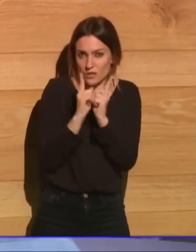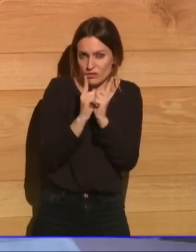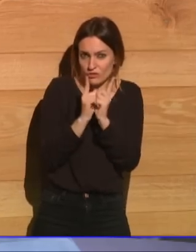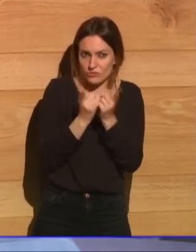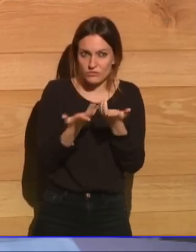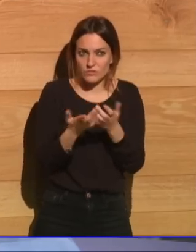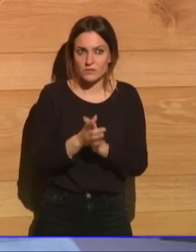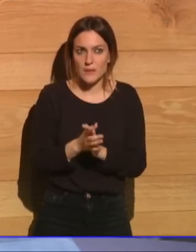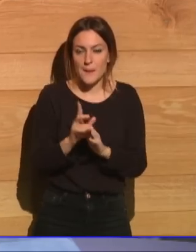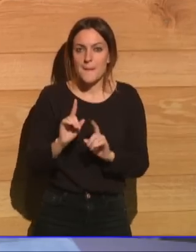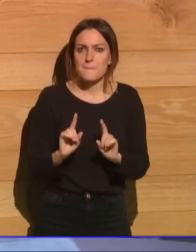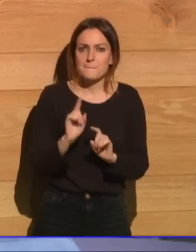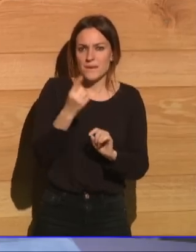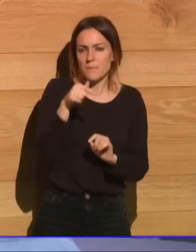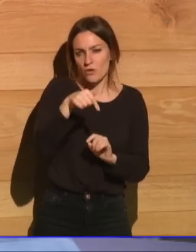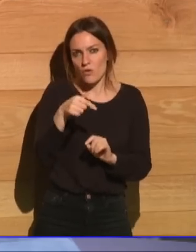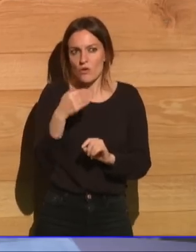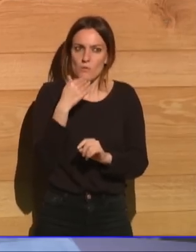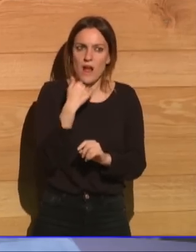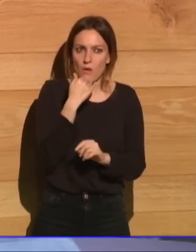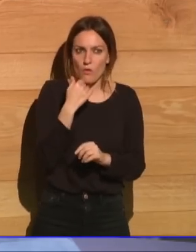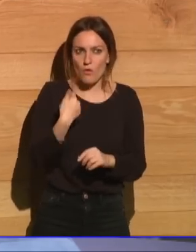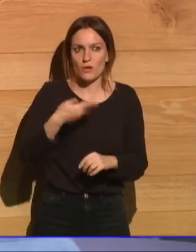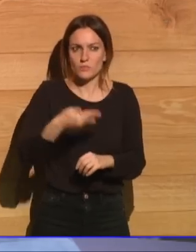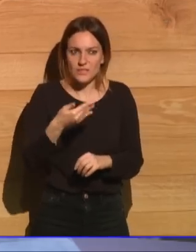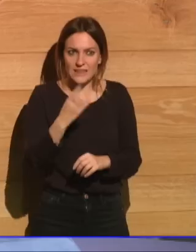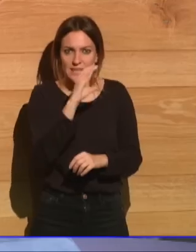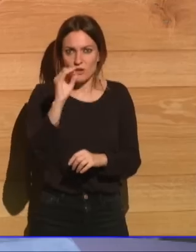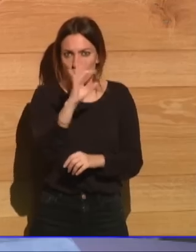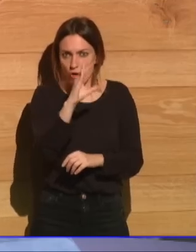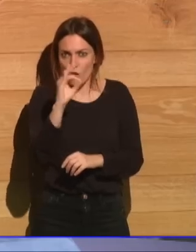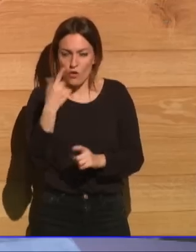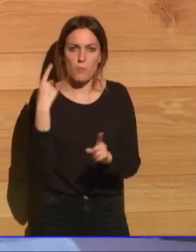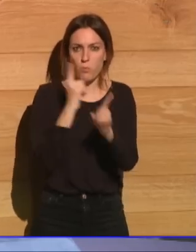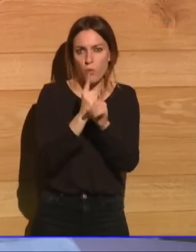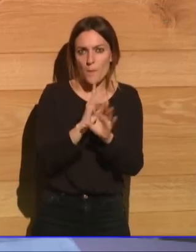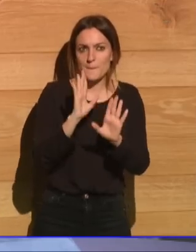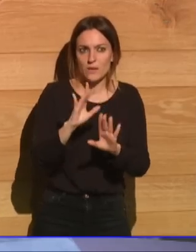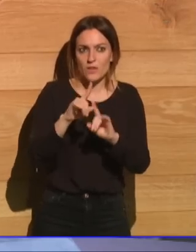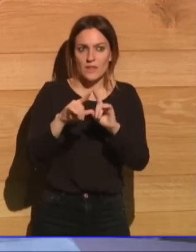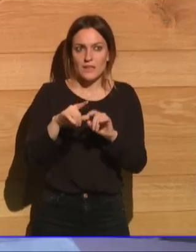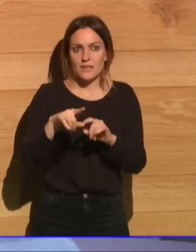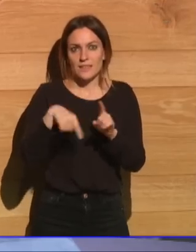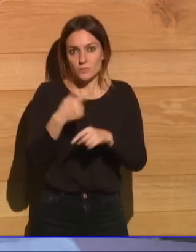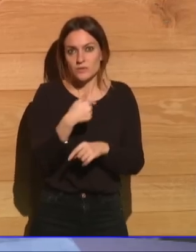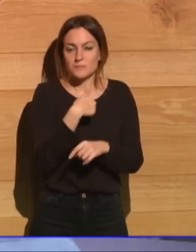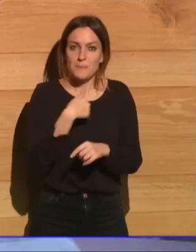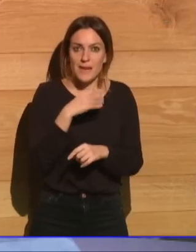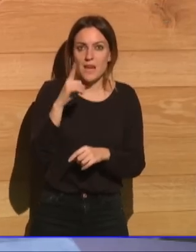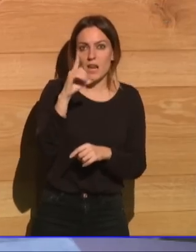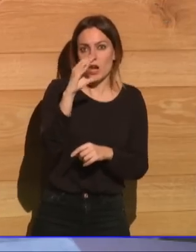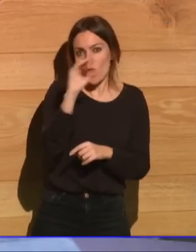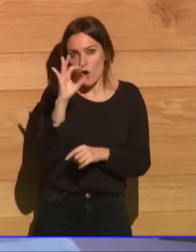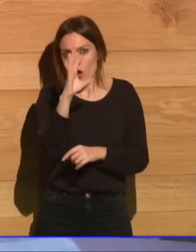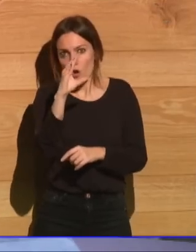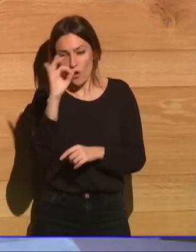episódico. Inicialmente iba a ser una rival Nada, del sale personaje muy de poquito. Coco, que es el de Irene Cara. No le quisieron quitar peso a Coco y entonces lo